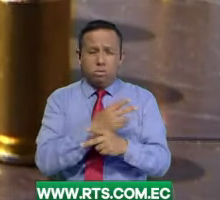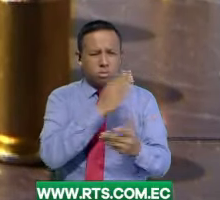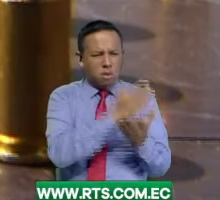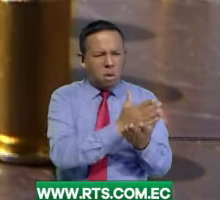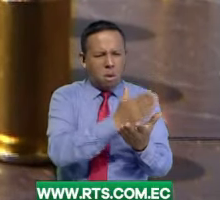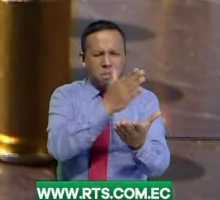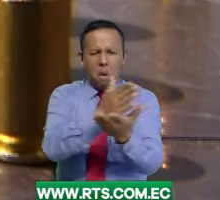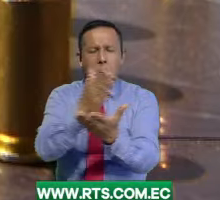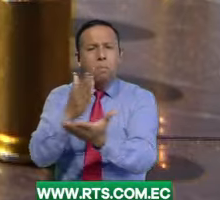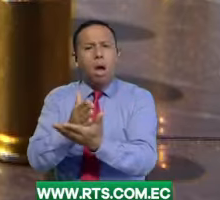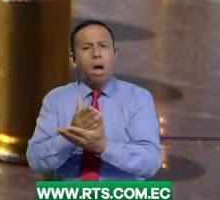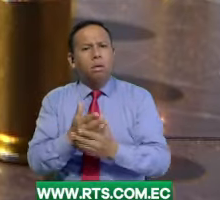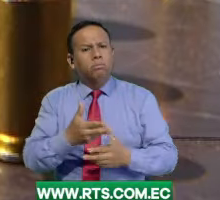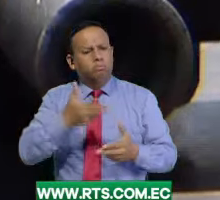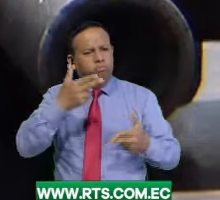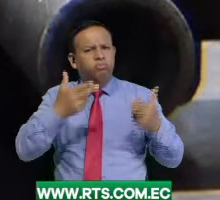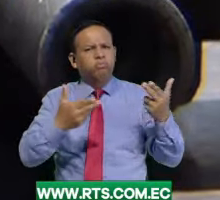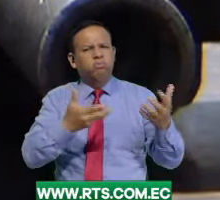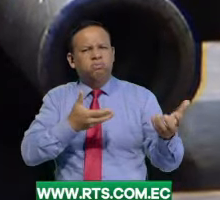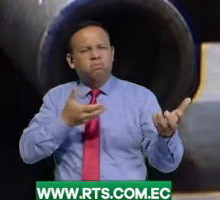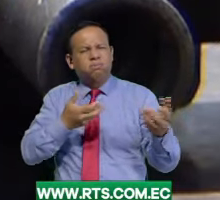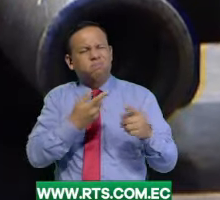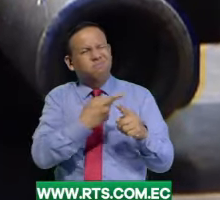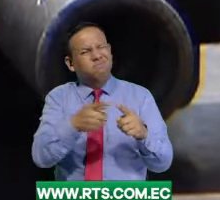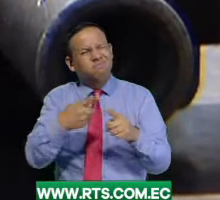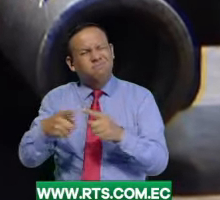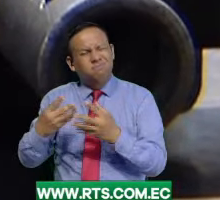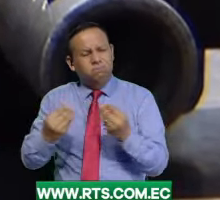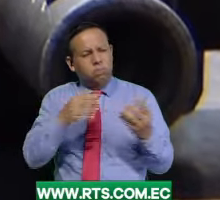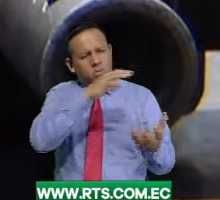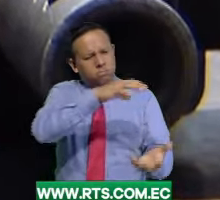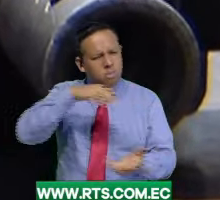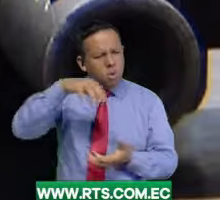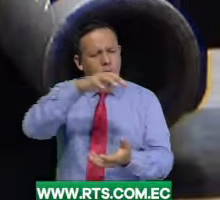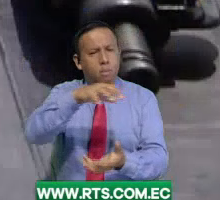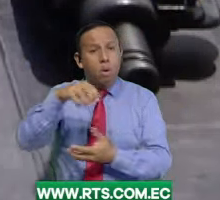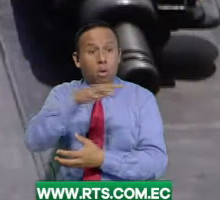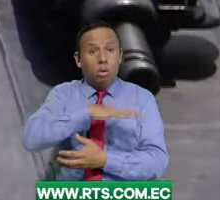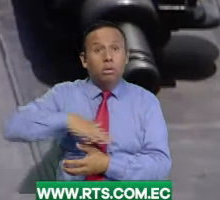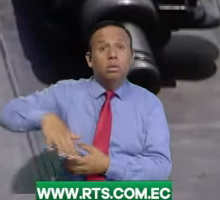armas permitieron disminuir la cresta criminal